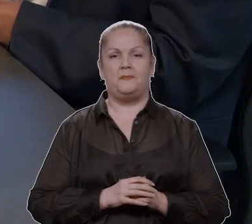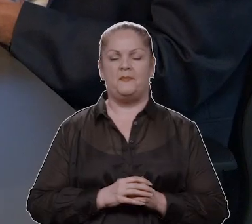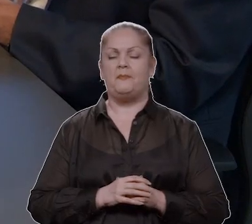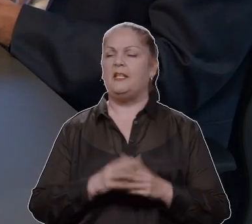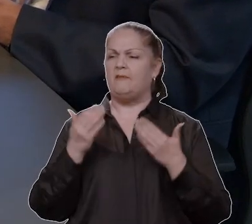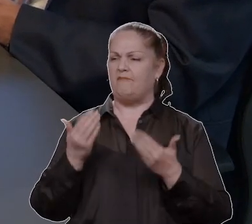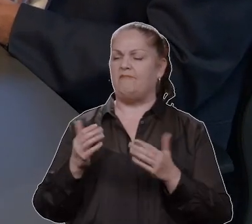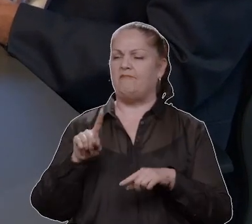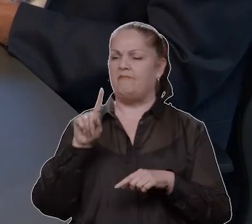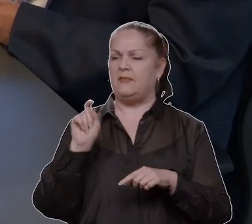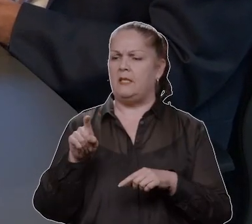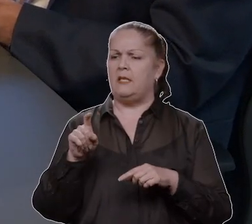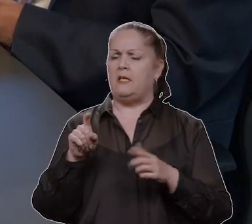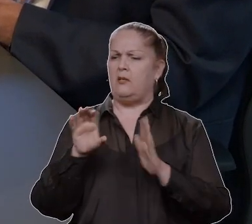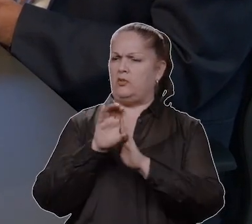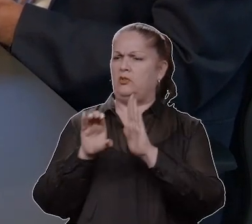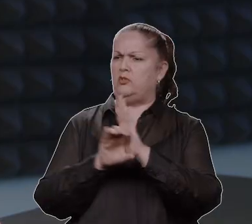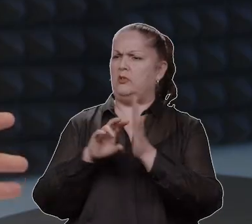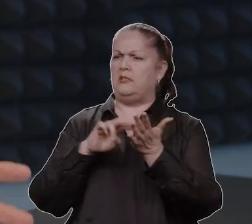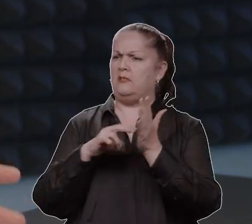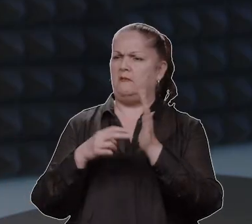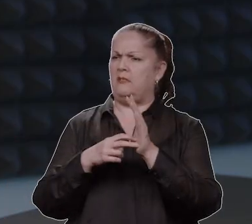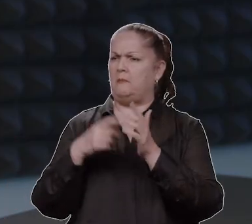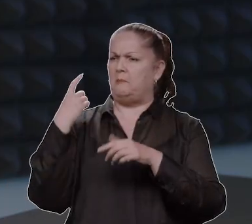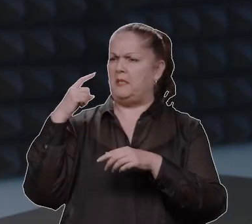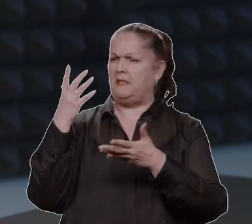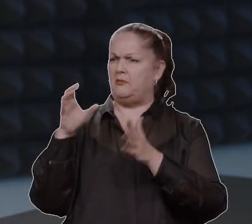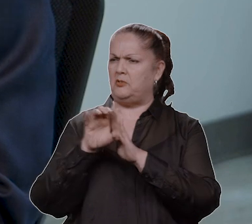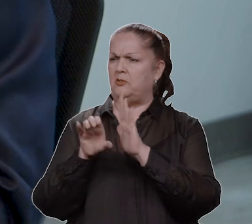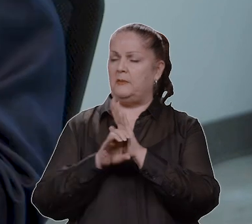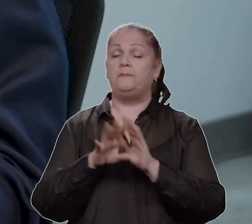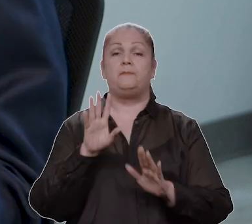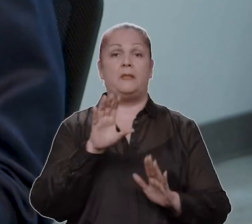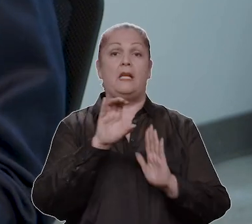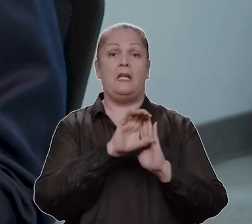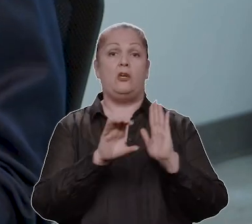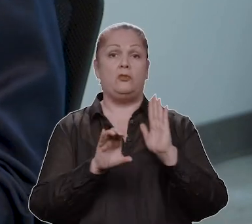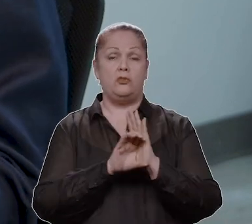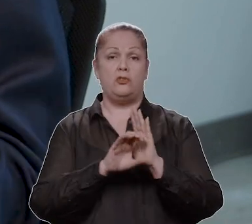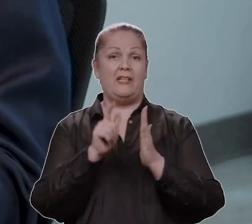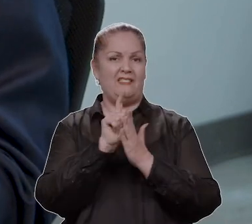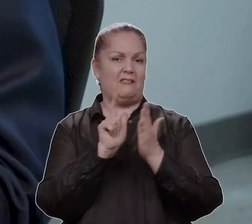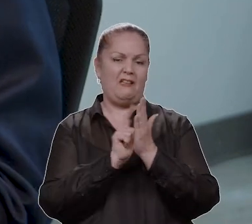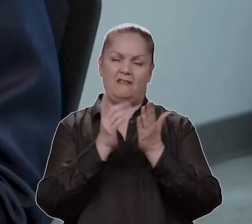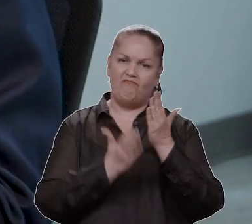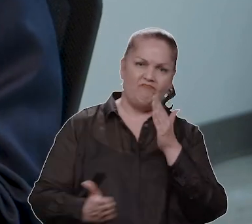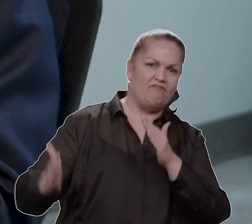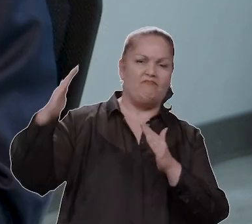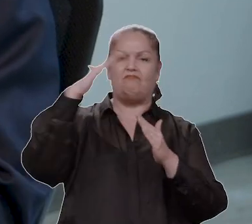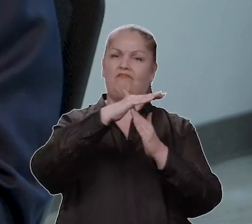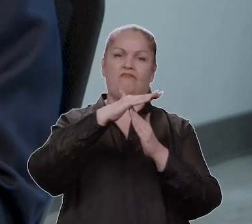Pues comencemos por hablar sobre qué es una Constitución y cuál es la función de una Constitución. La Constitución es la ley